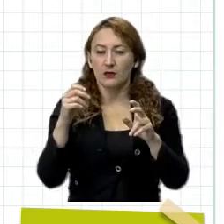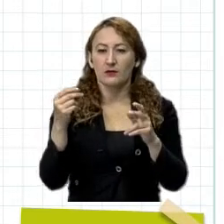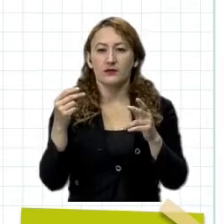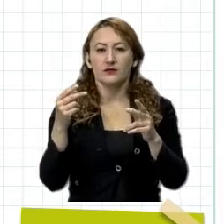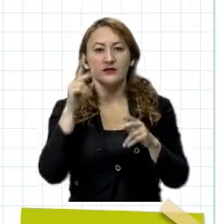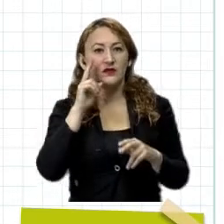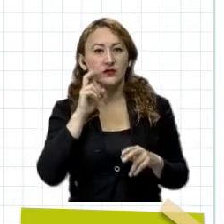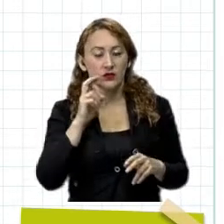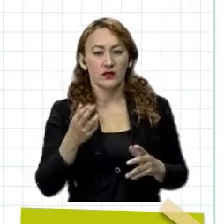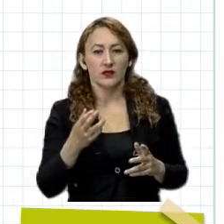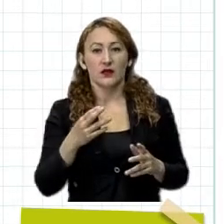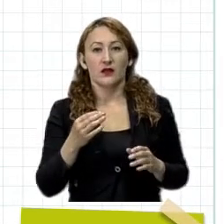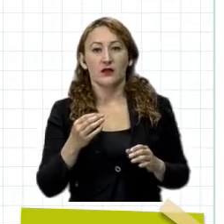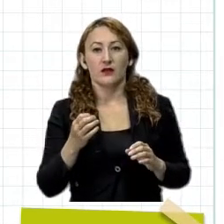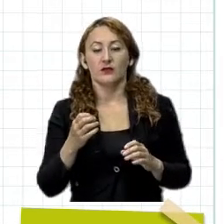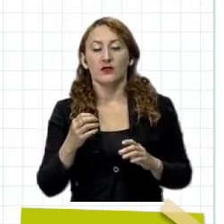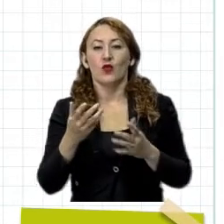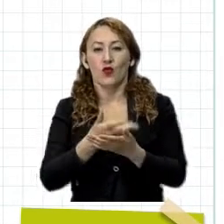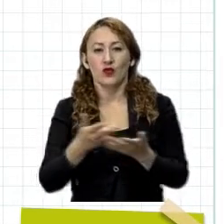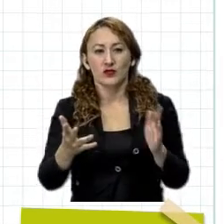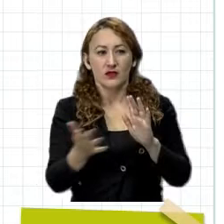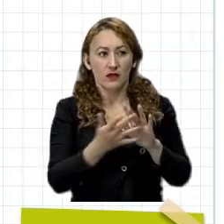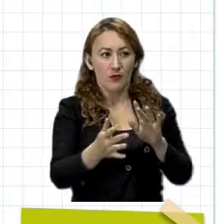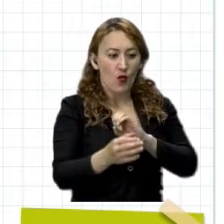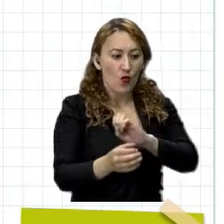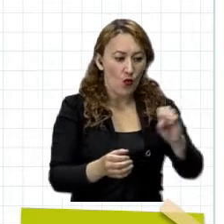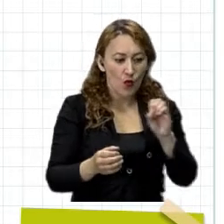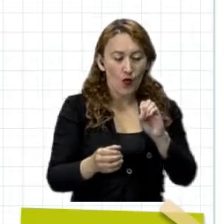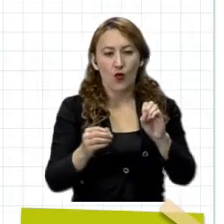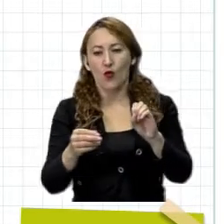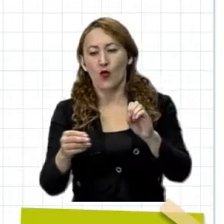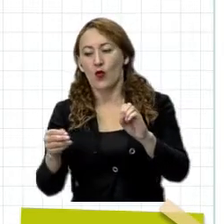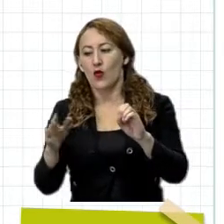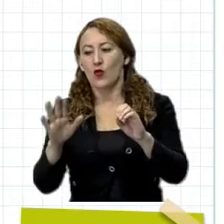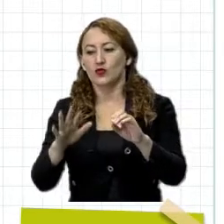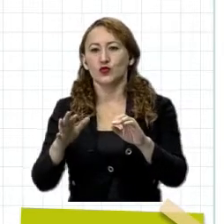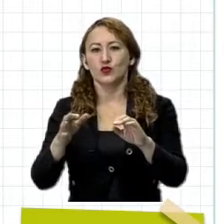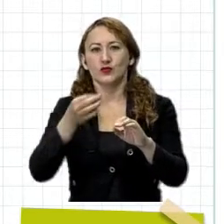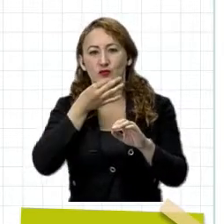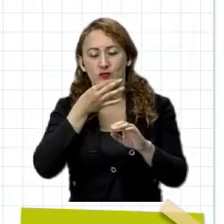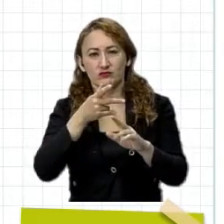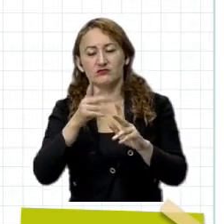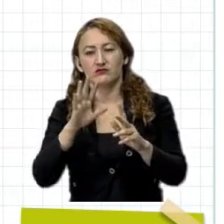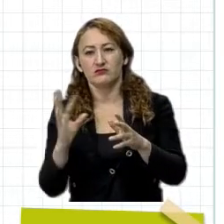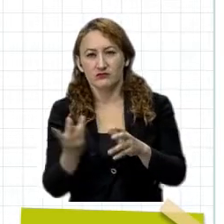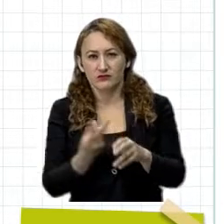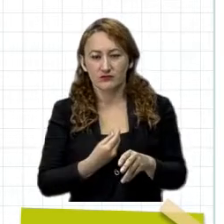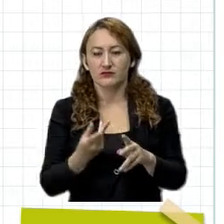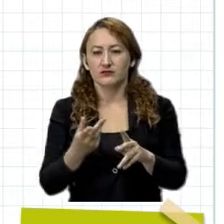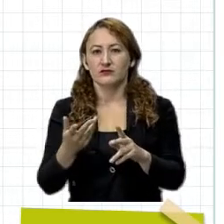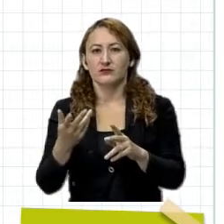y las masculinidades, la biopolítica y las sexualidades, las intersecciones de género, sexualidad,